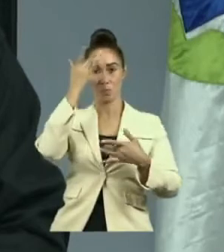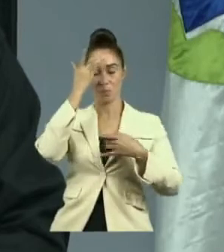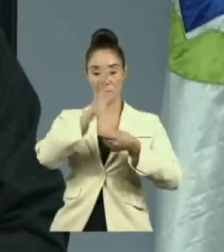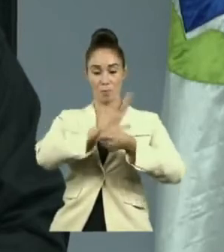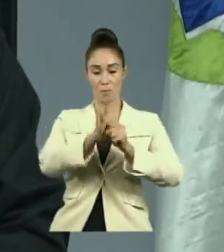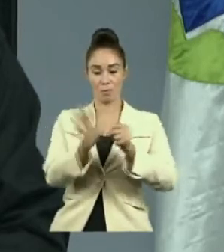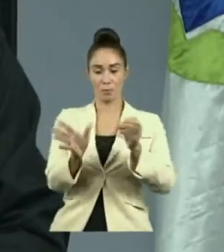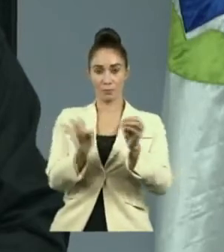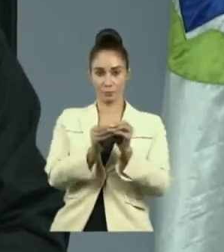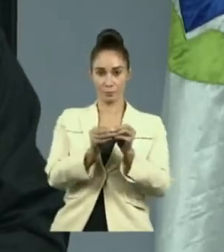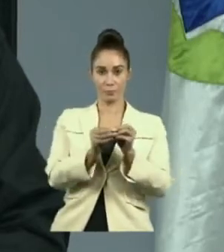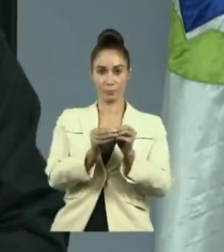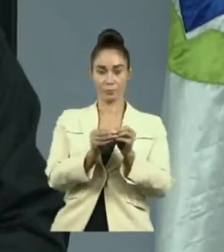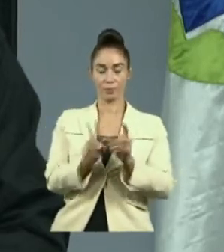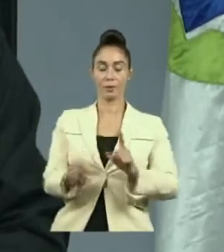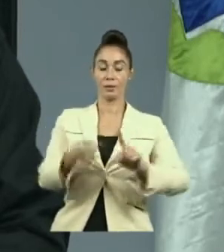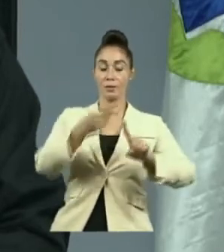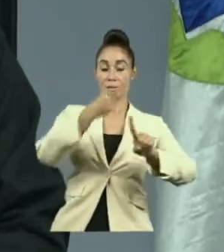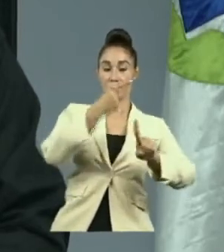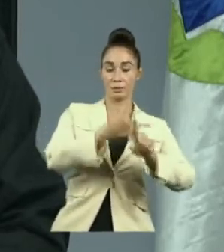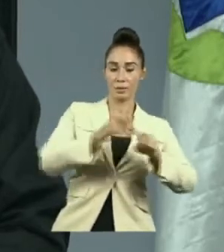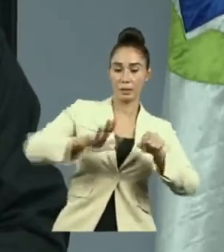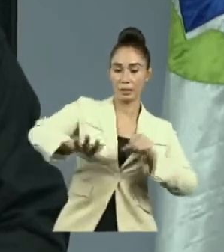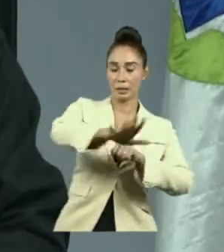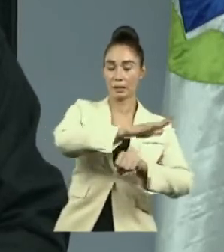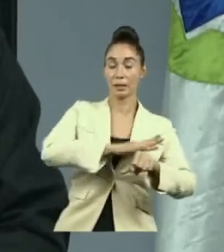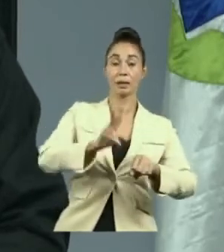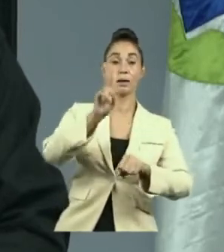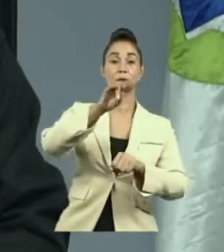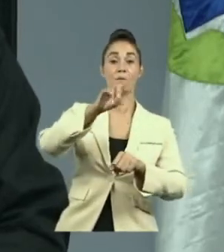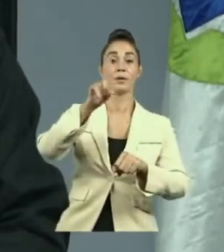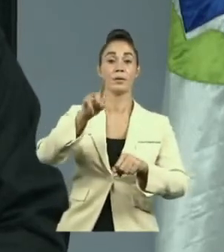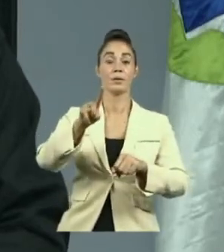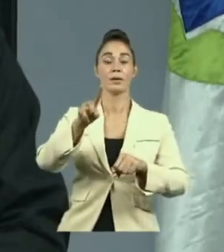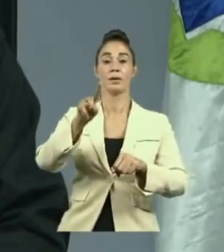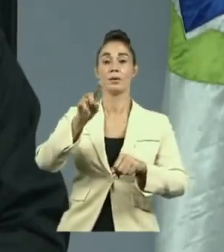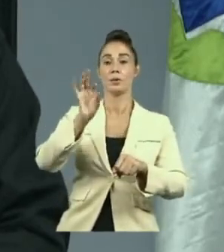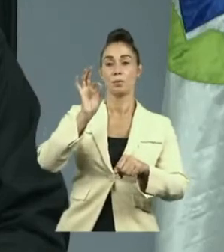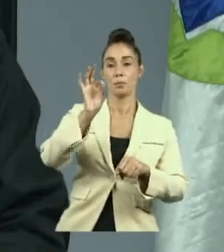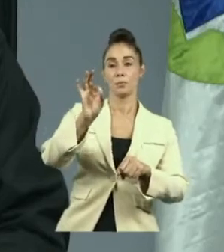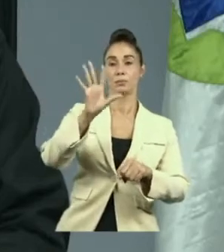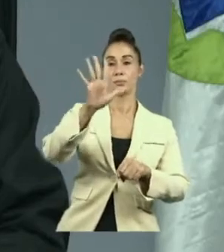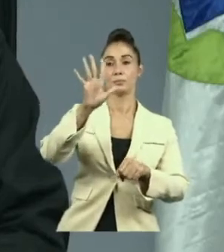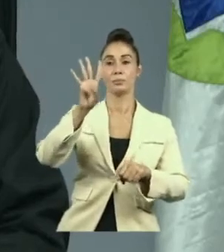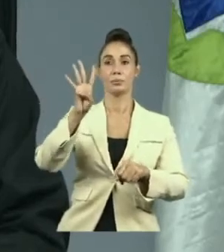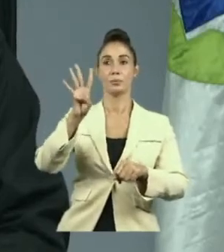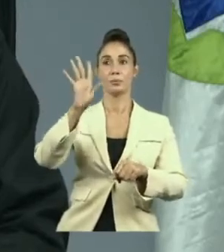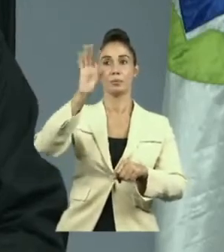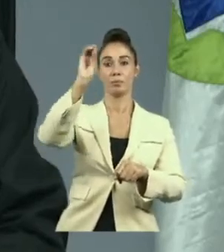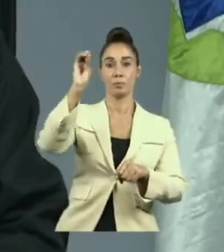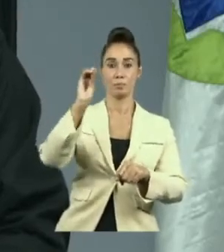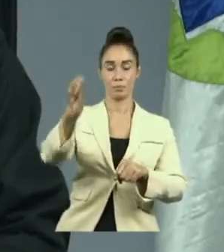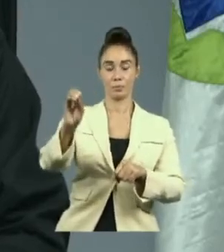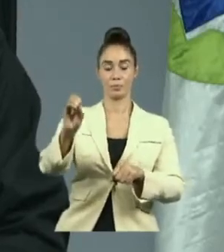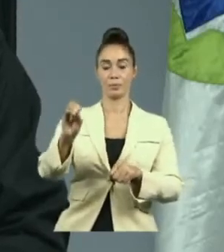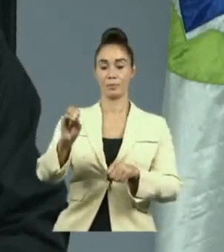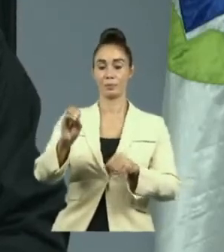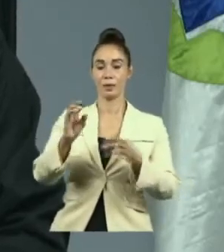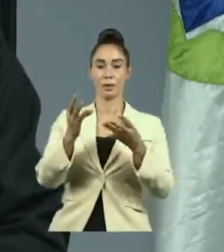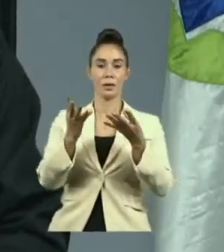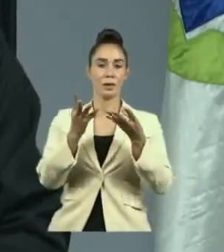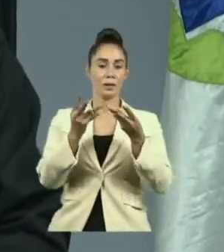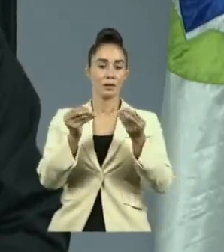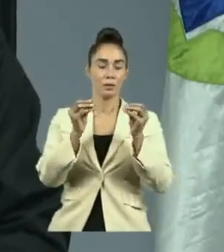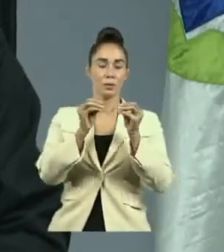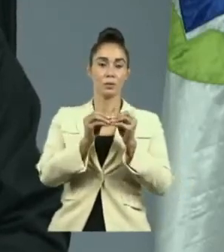la positividad general 21.54 por ciento el número de recuperados en